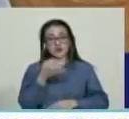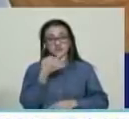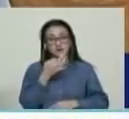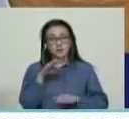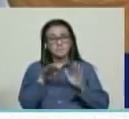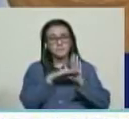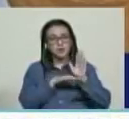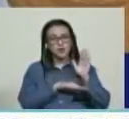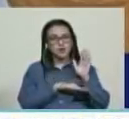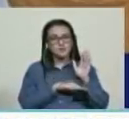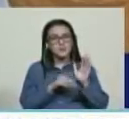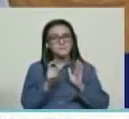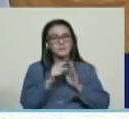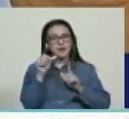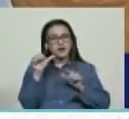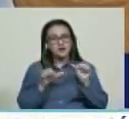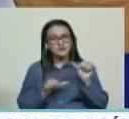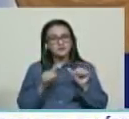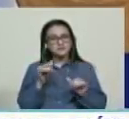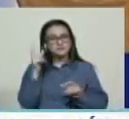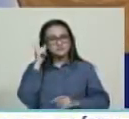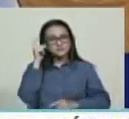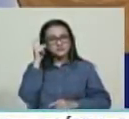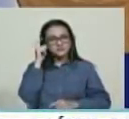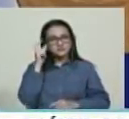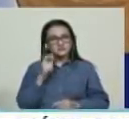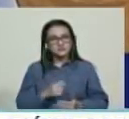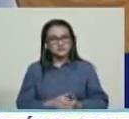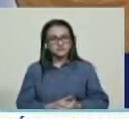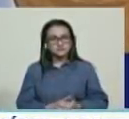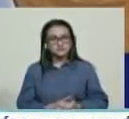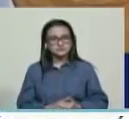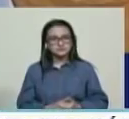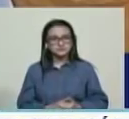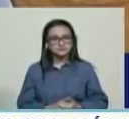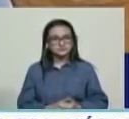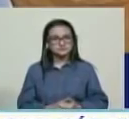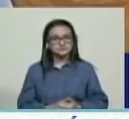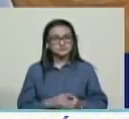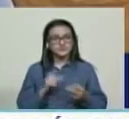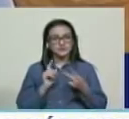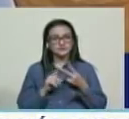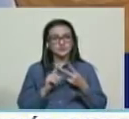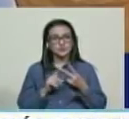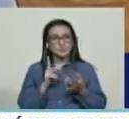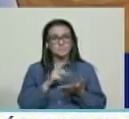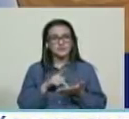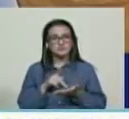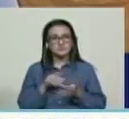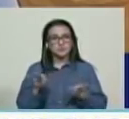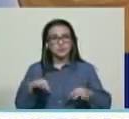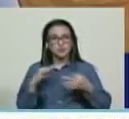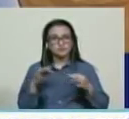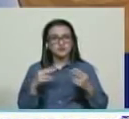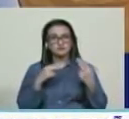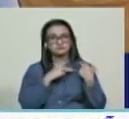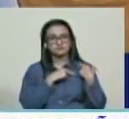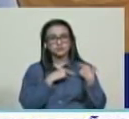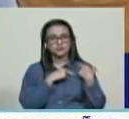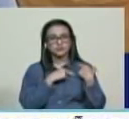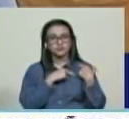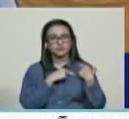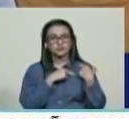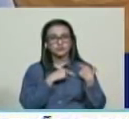Programa, palabras alusivas a la fecha, profesor Rubén Villarruel. Segundo, participación musical a cargo del alumno